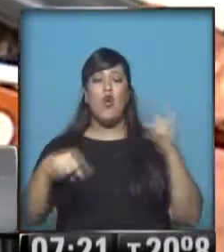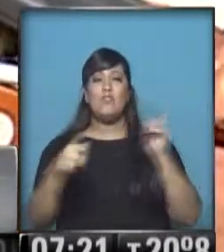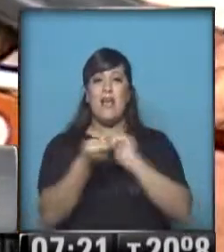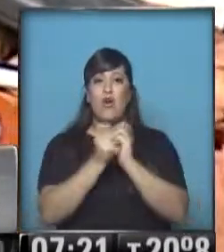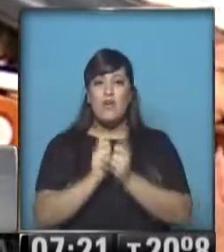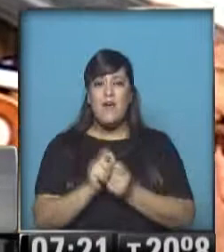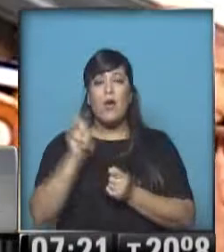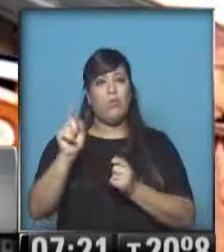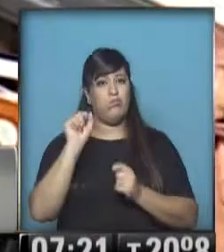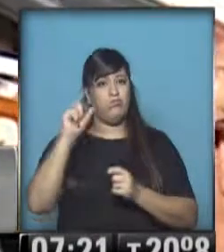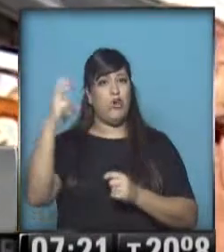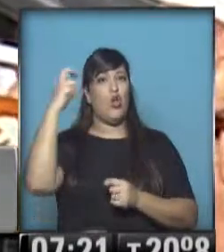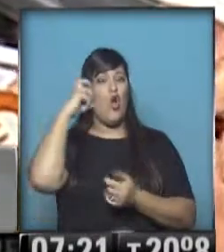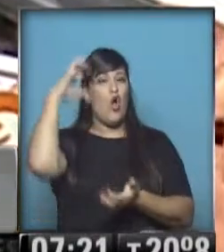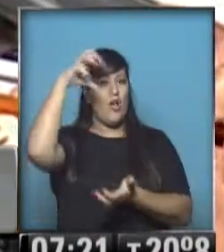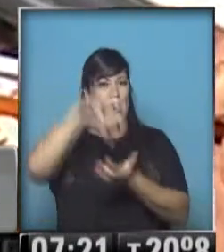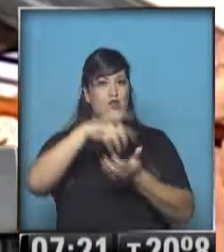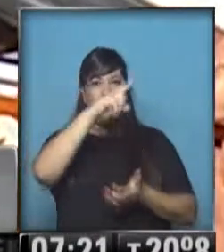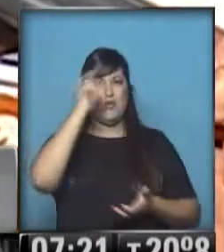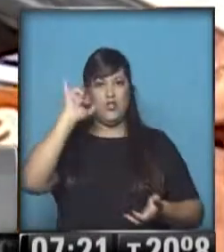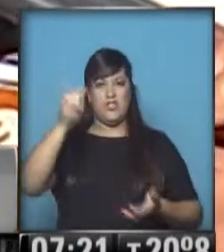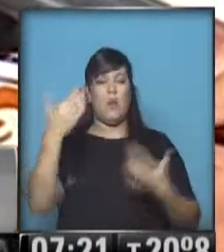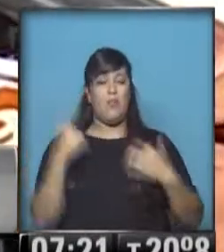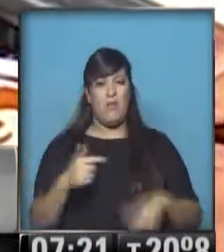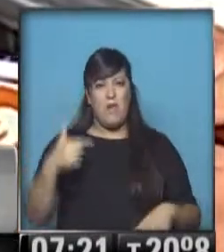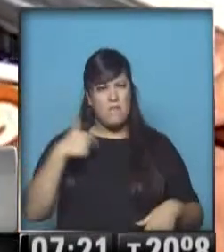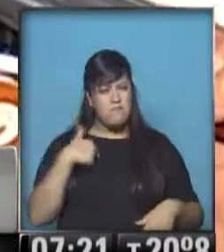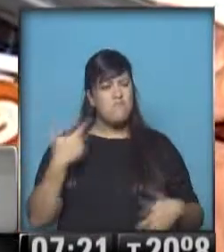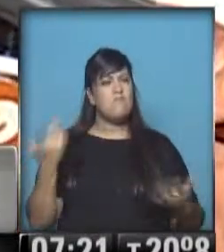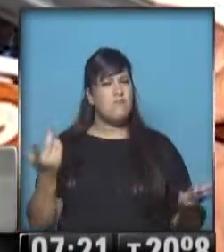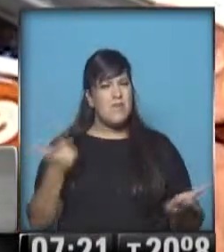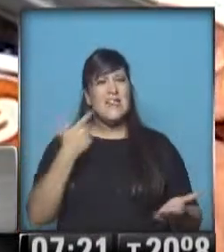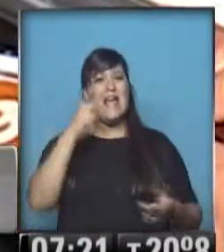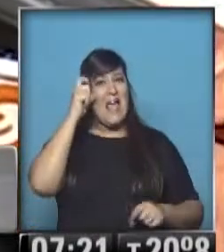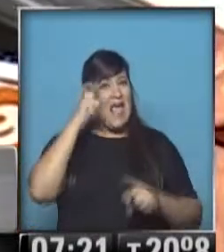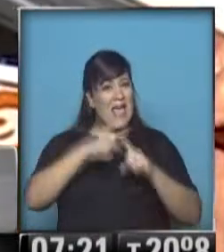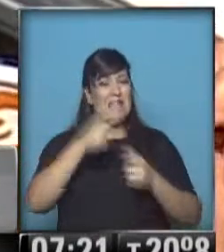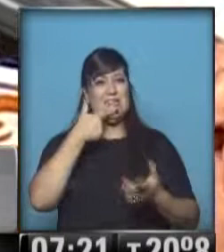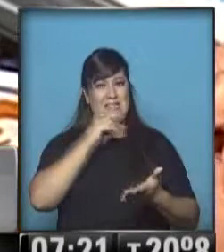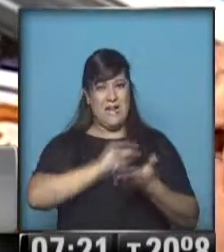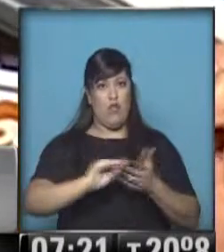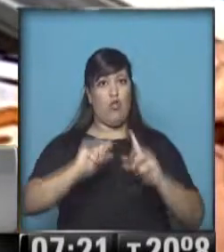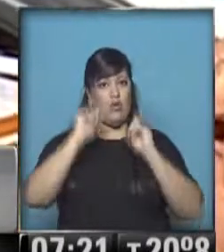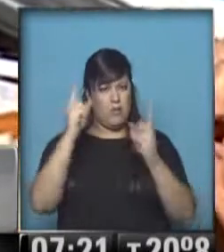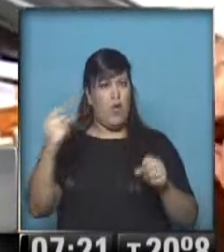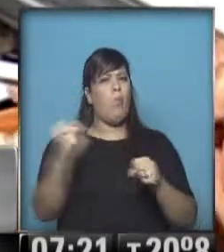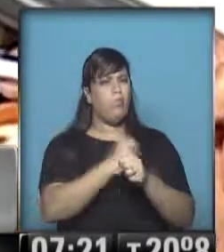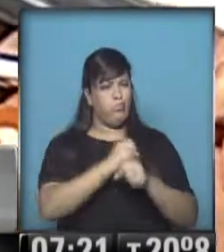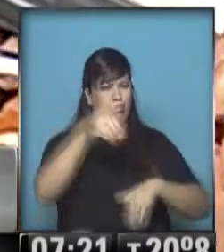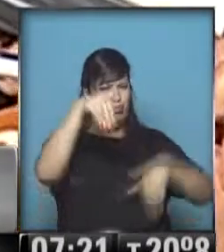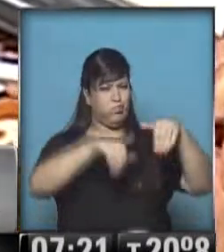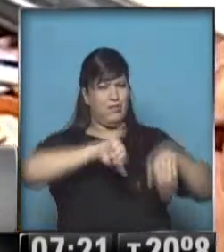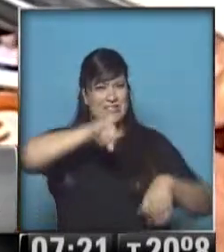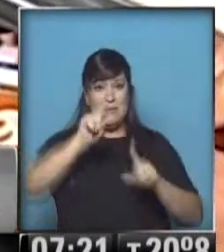atribución específica del Congreso de la Nación. Y a mí me agravia, como ex senador de la Nación y que he sancionado, he votado